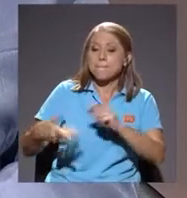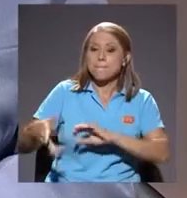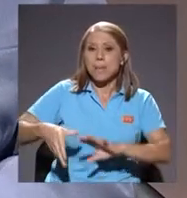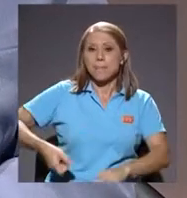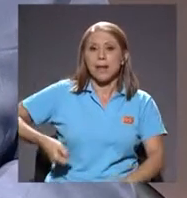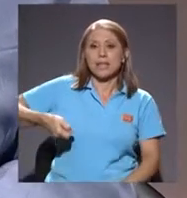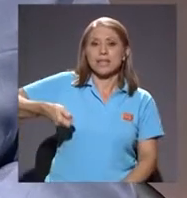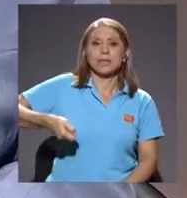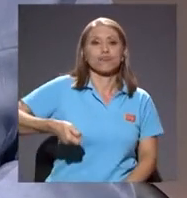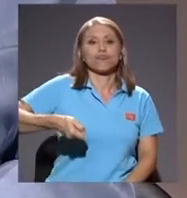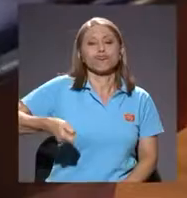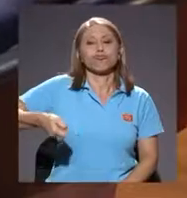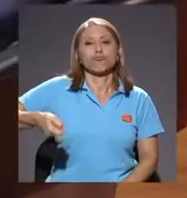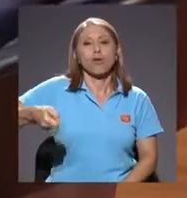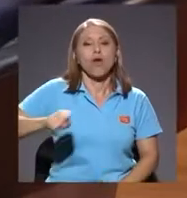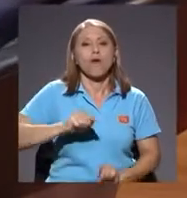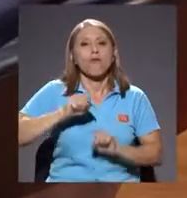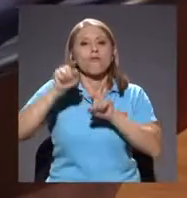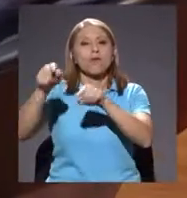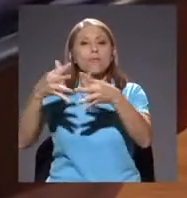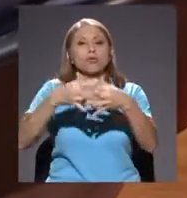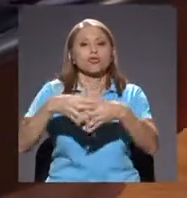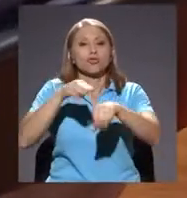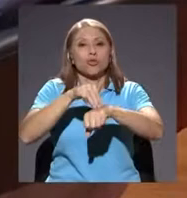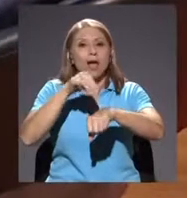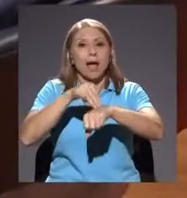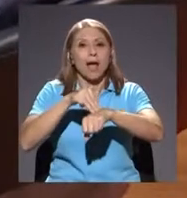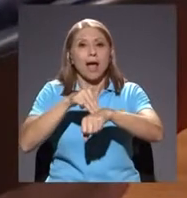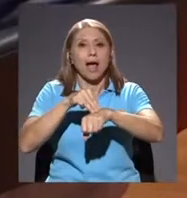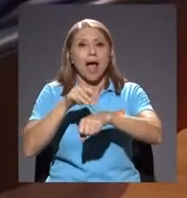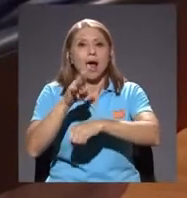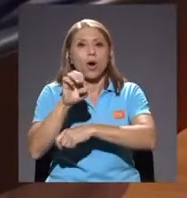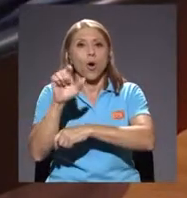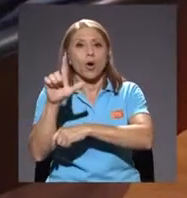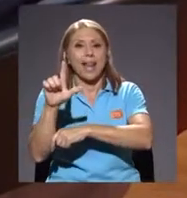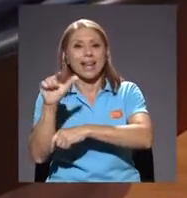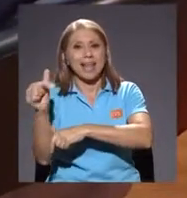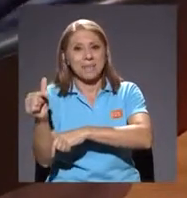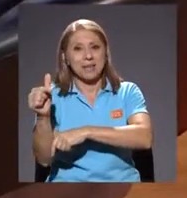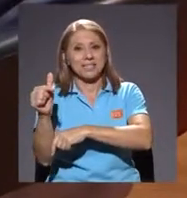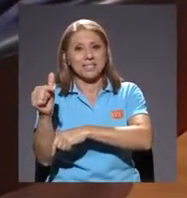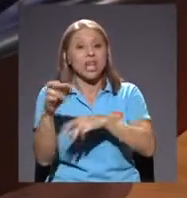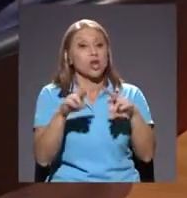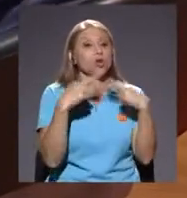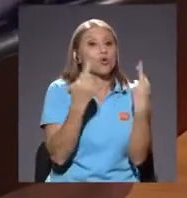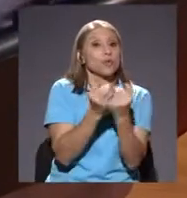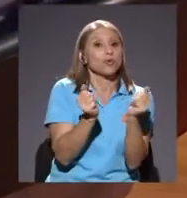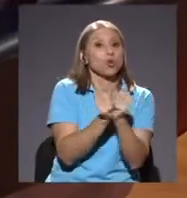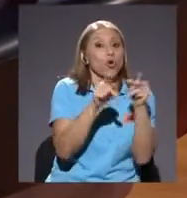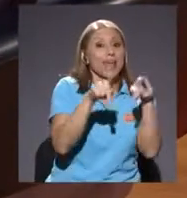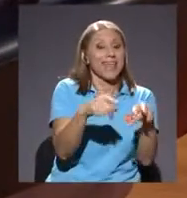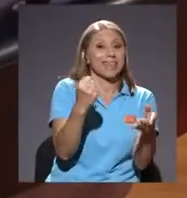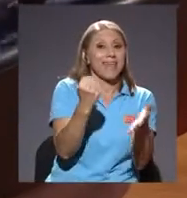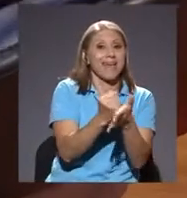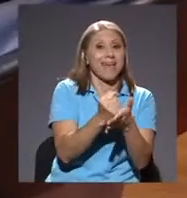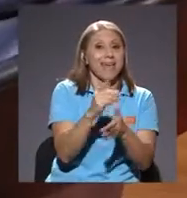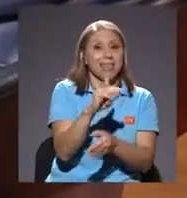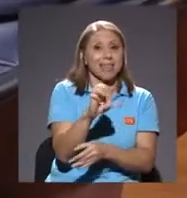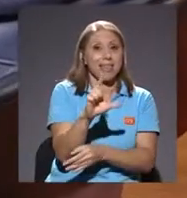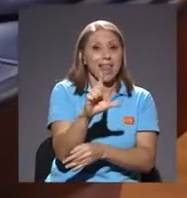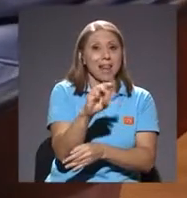coral gables en miami nos reunimos con la gente del monte y les dijimos mire en costa rica esto se puede hacer cómo es posible